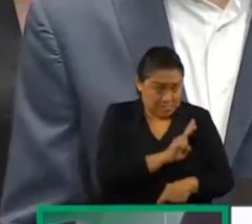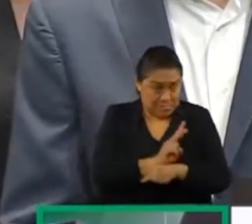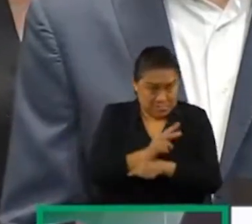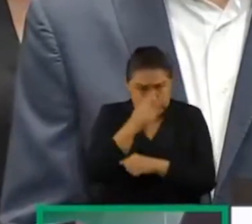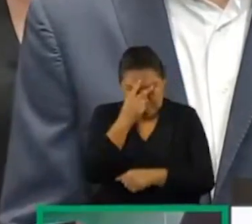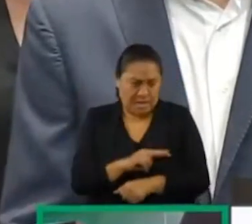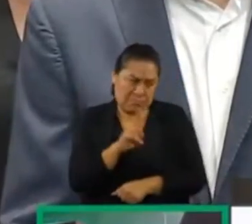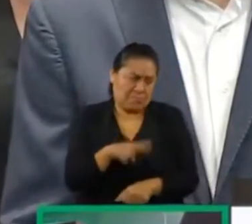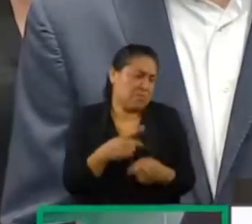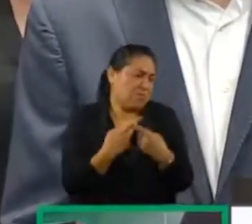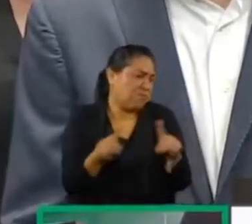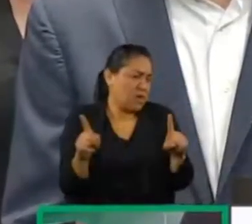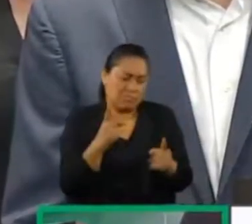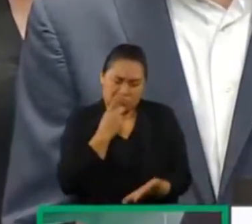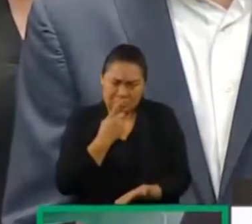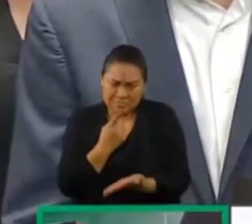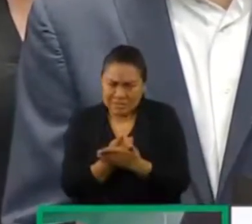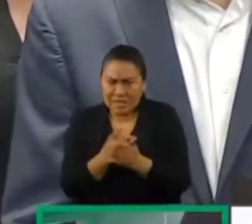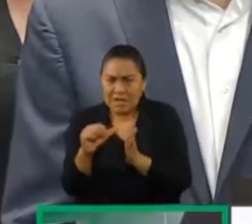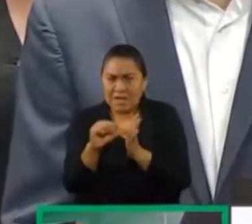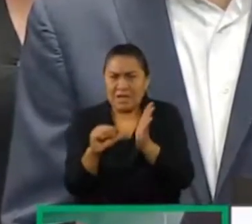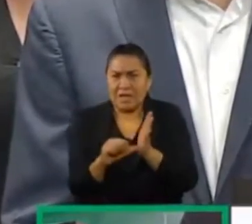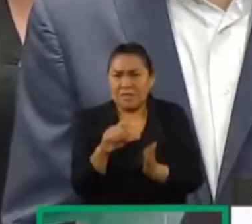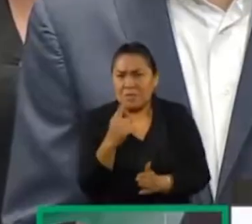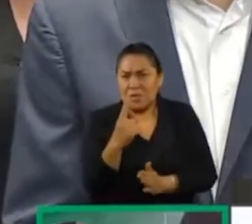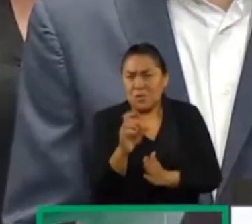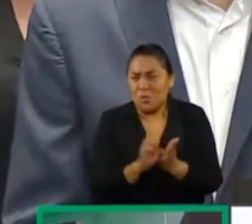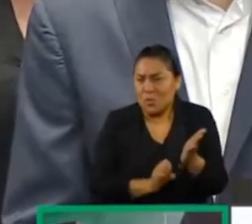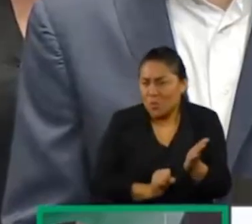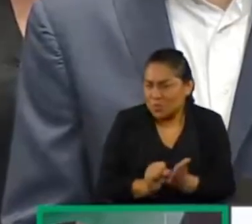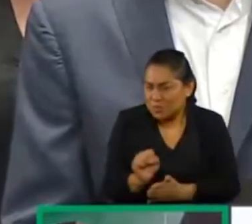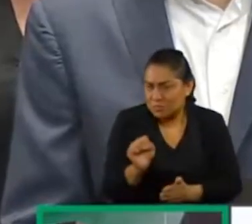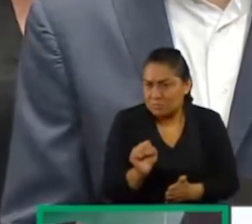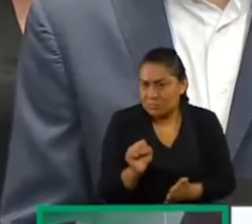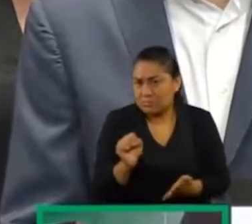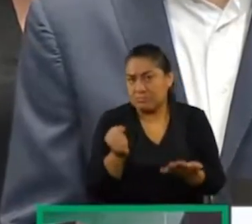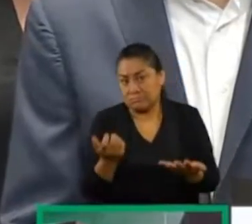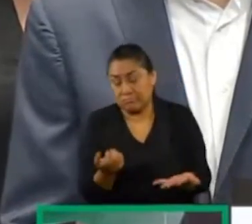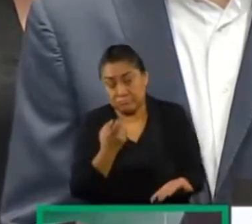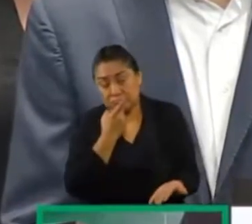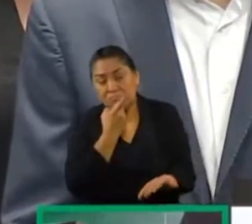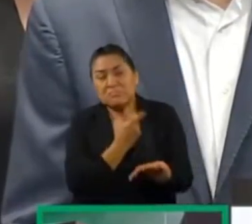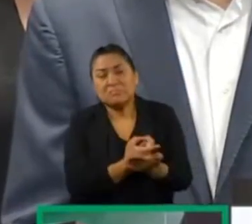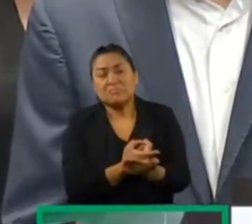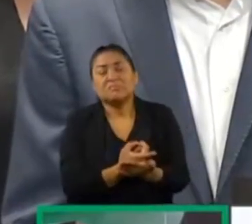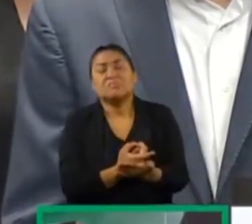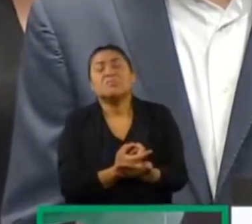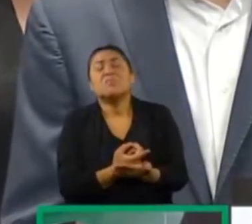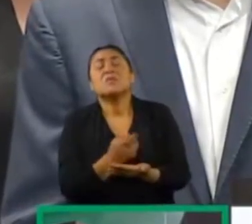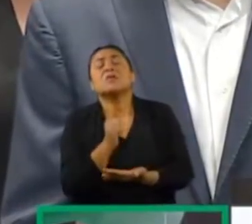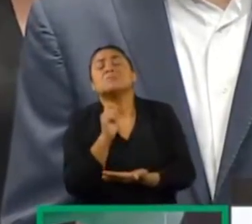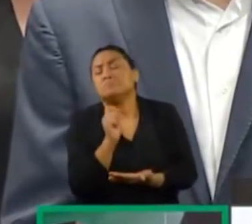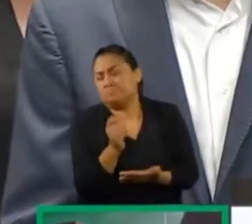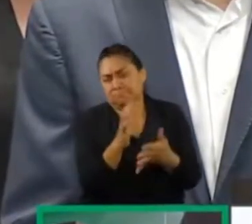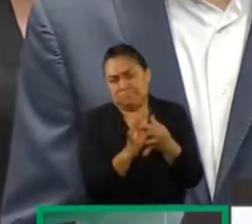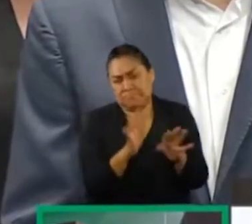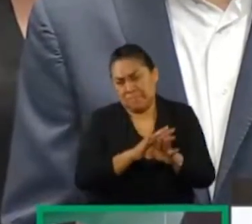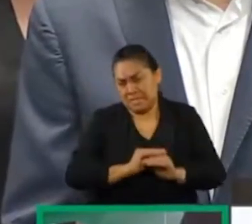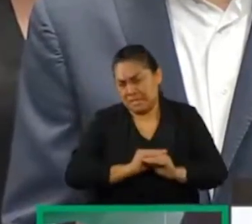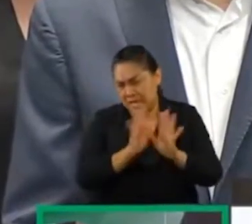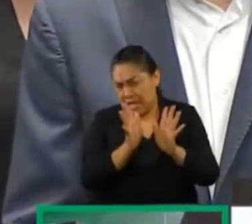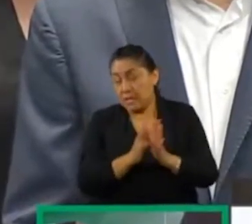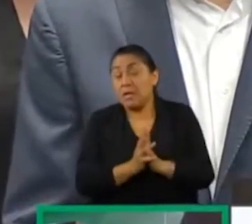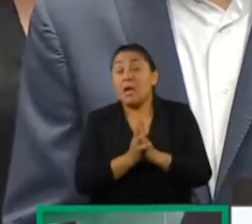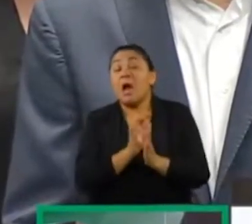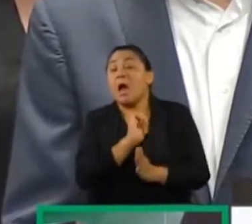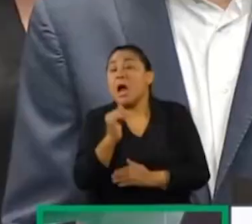contrario a lo que mandata el artículo 21 constitucional, donde manifiesta claramente que las